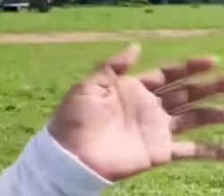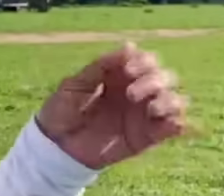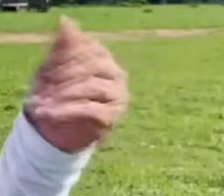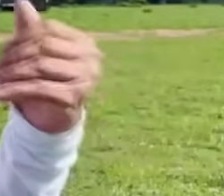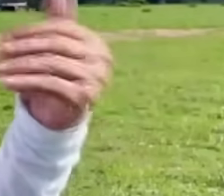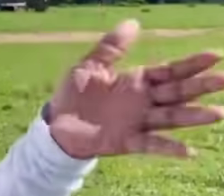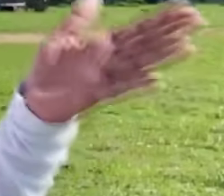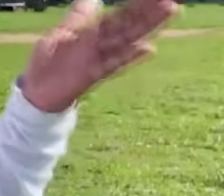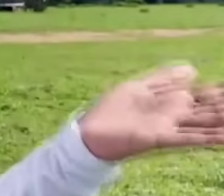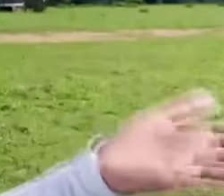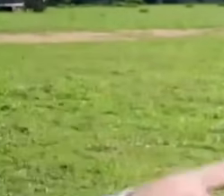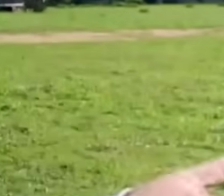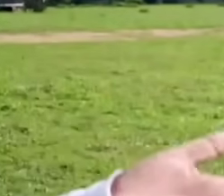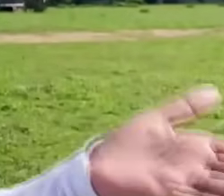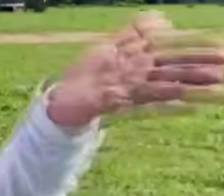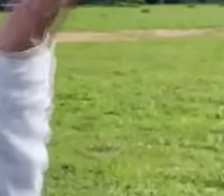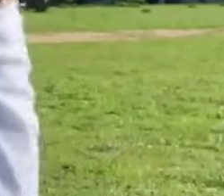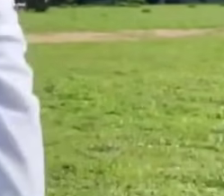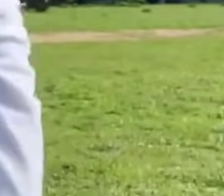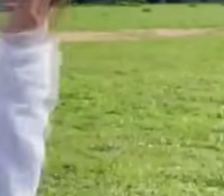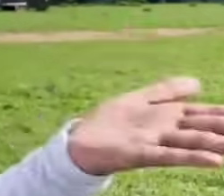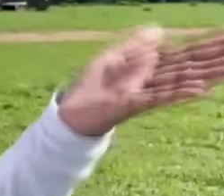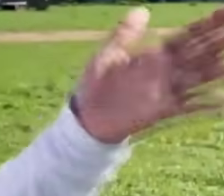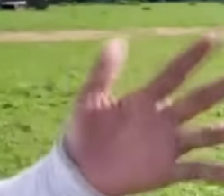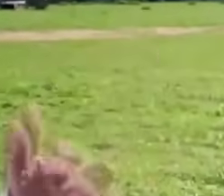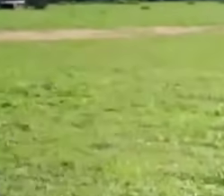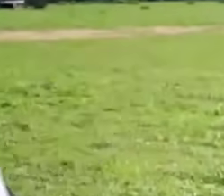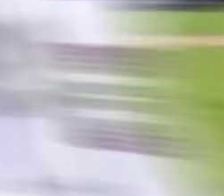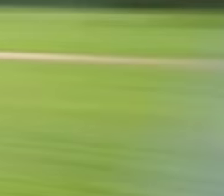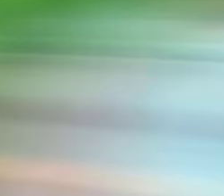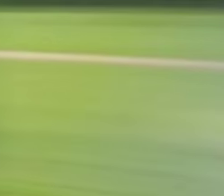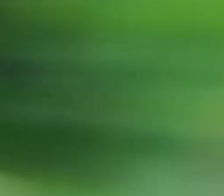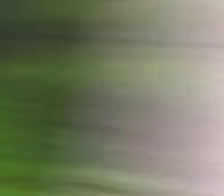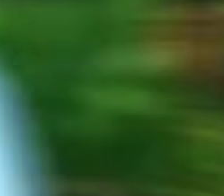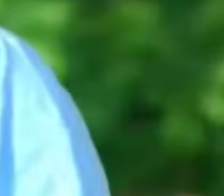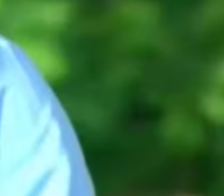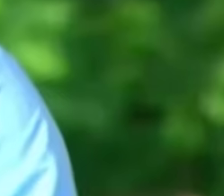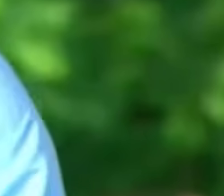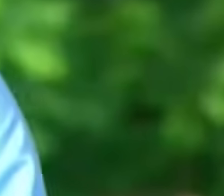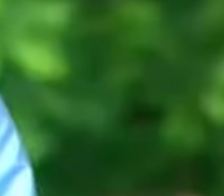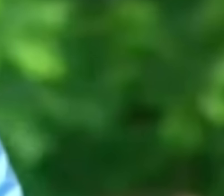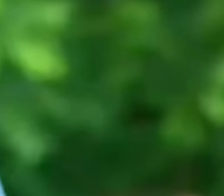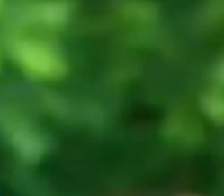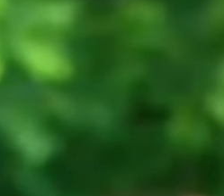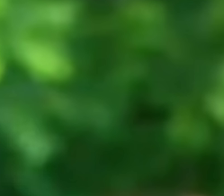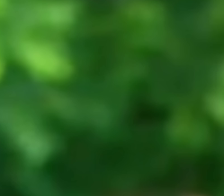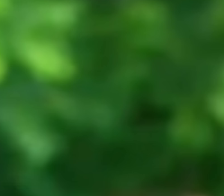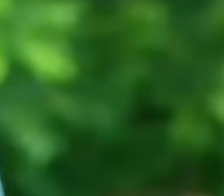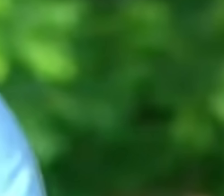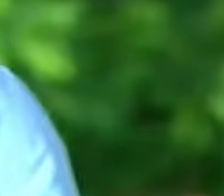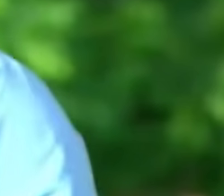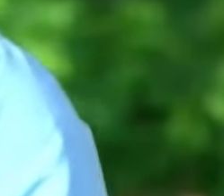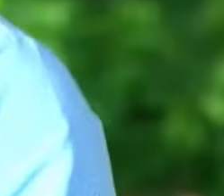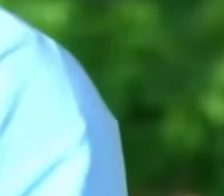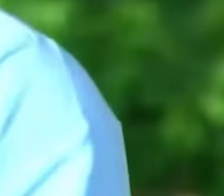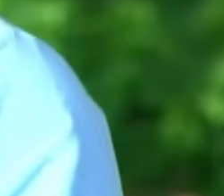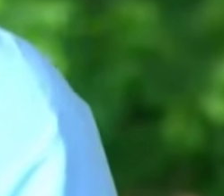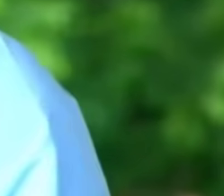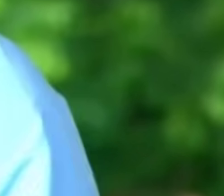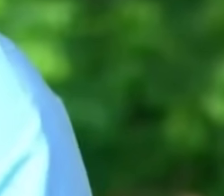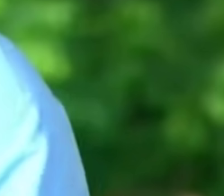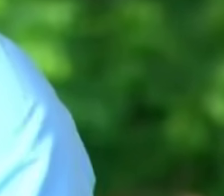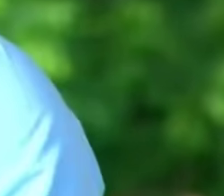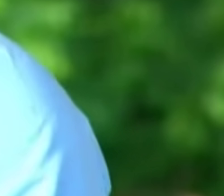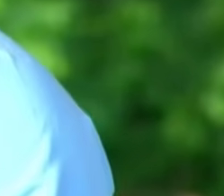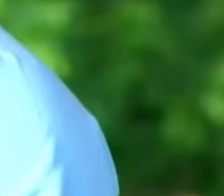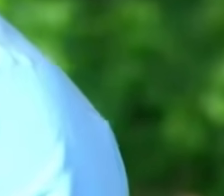esta tierra y estoy muy agradecida con Petro y muy agradecida con Dios. Soy del municipio de Chinú, Córdoba,